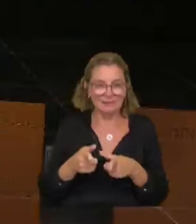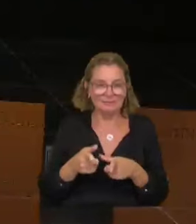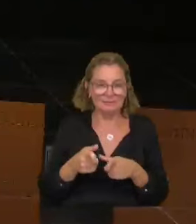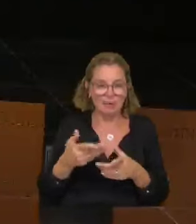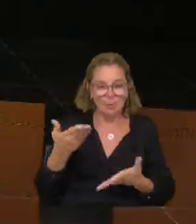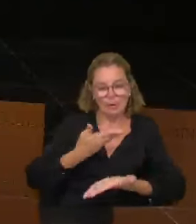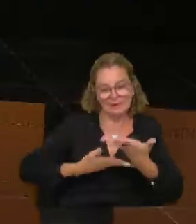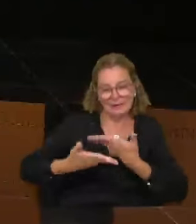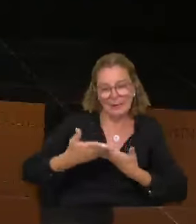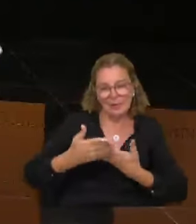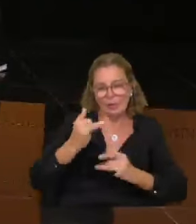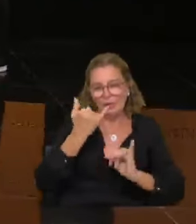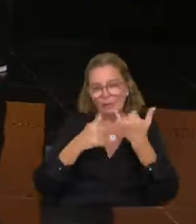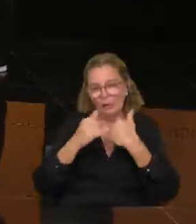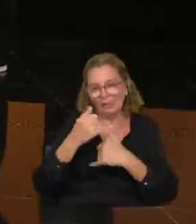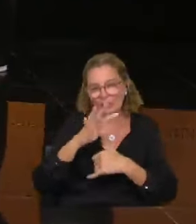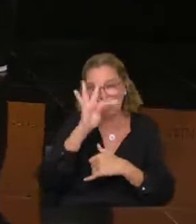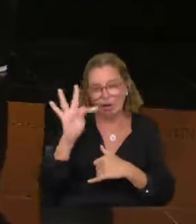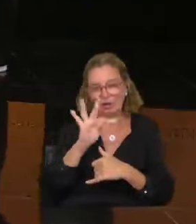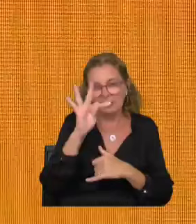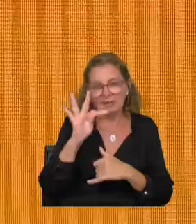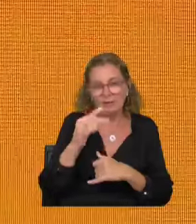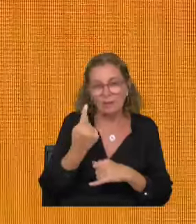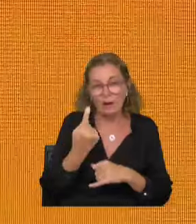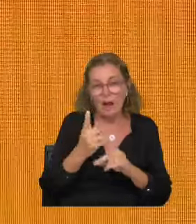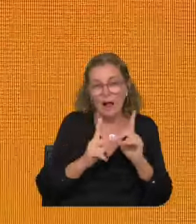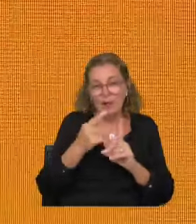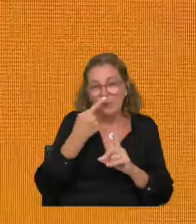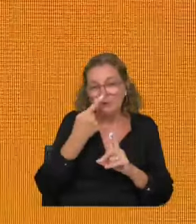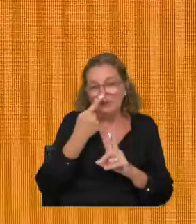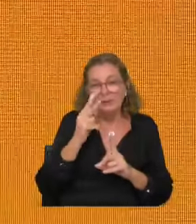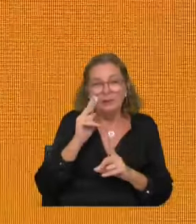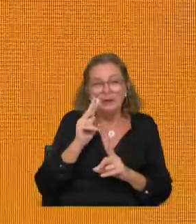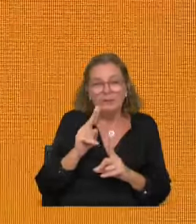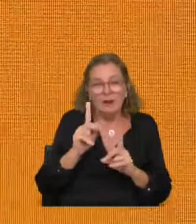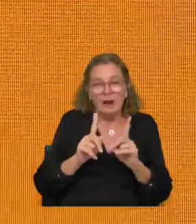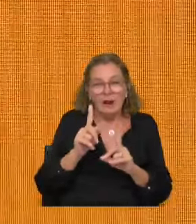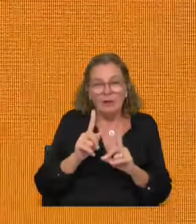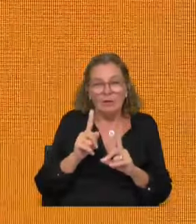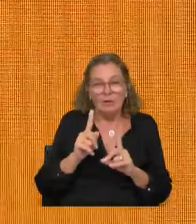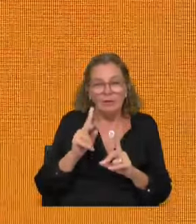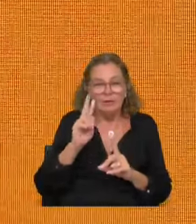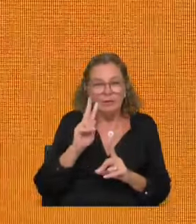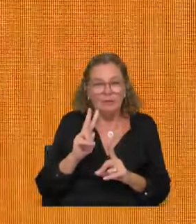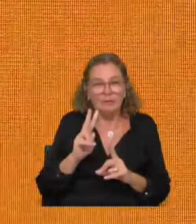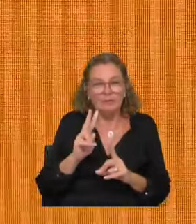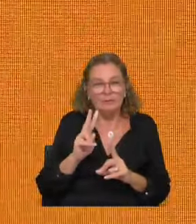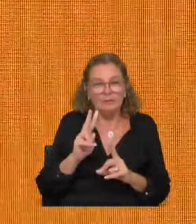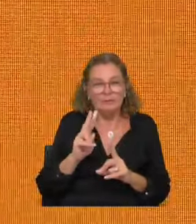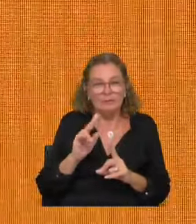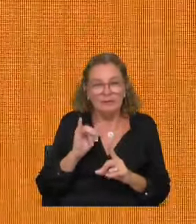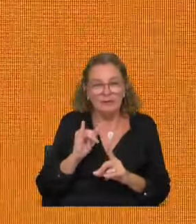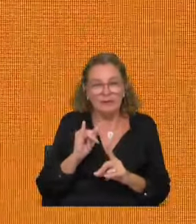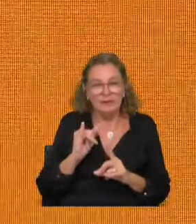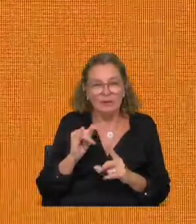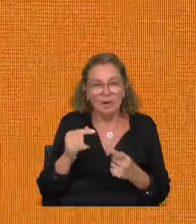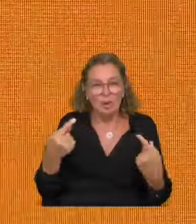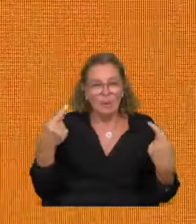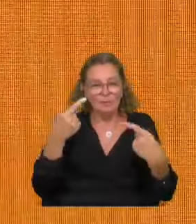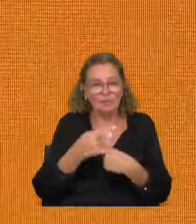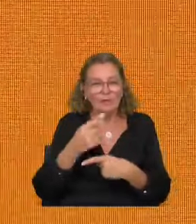intercambiando con con los técnicos una cosa interesante para ver acá algo que que que rescatamos es que si bien en la oposición